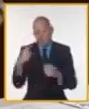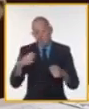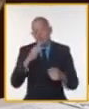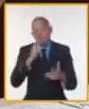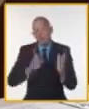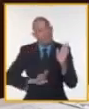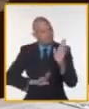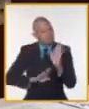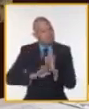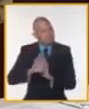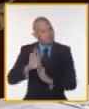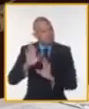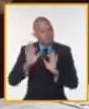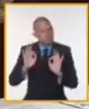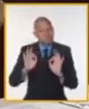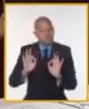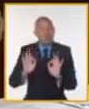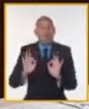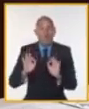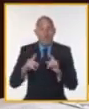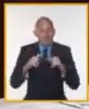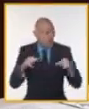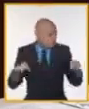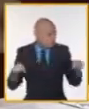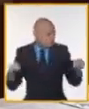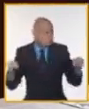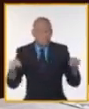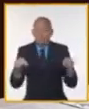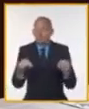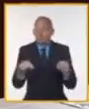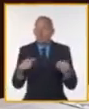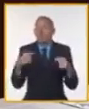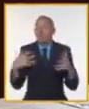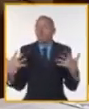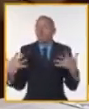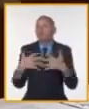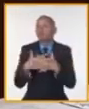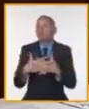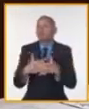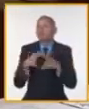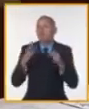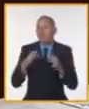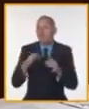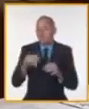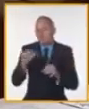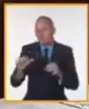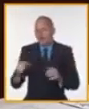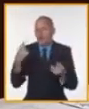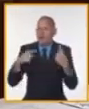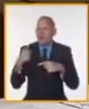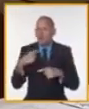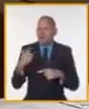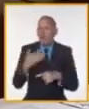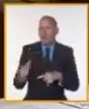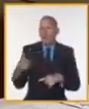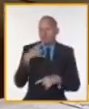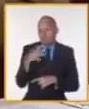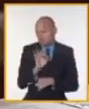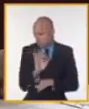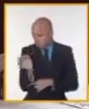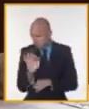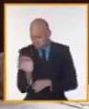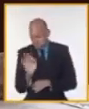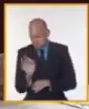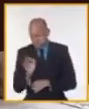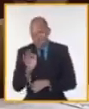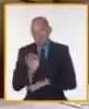que marchemos como bloque unido y que nadie quede atrás. Por eso la insistencia de hogares, familias y personas en